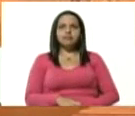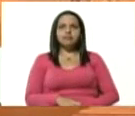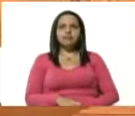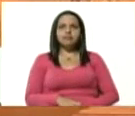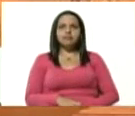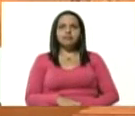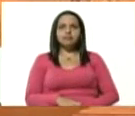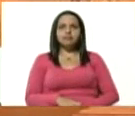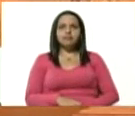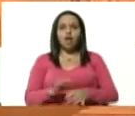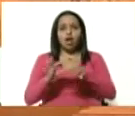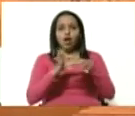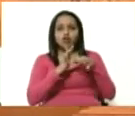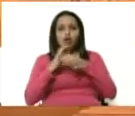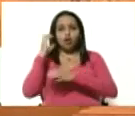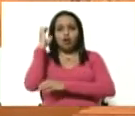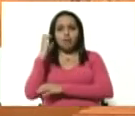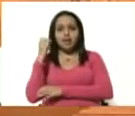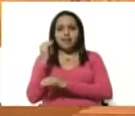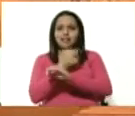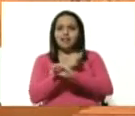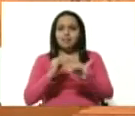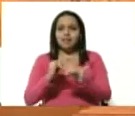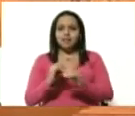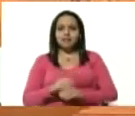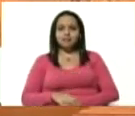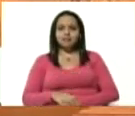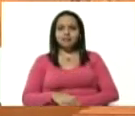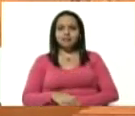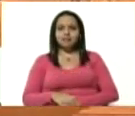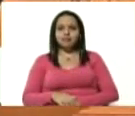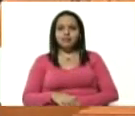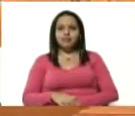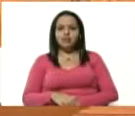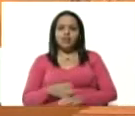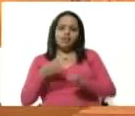La Unión Europea termina en la cola de Donald Trump.